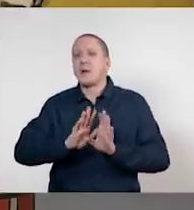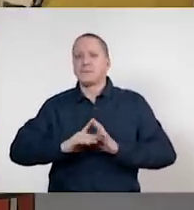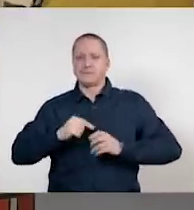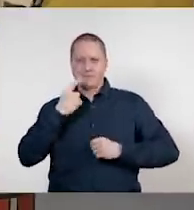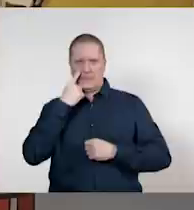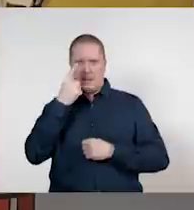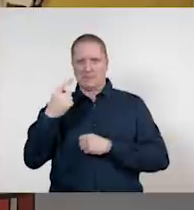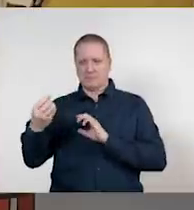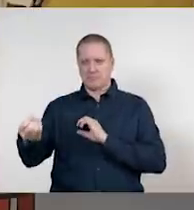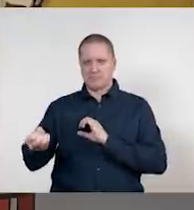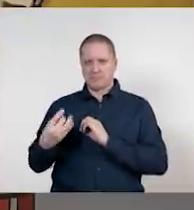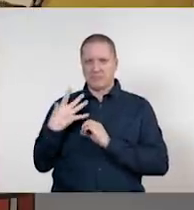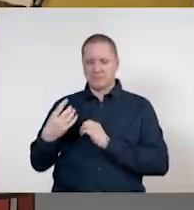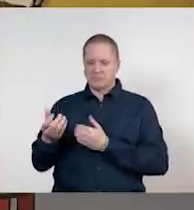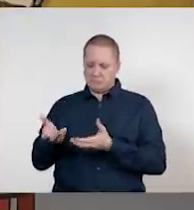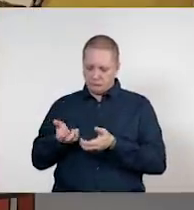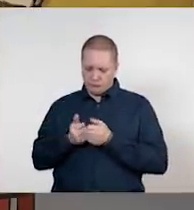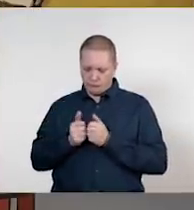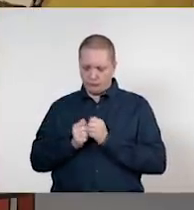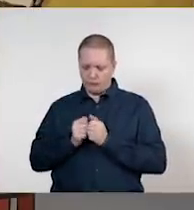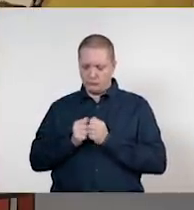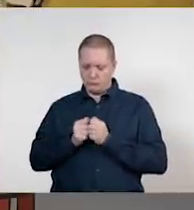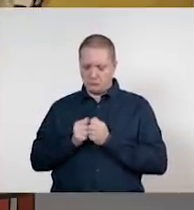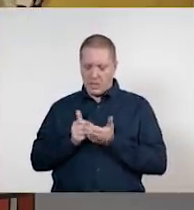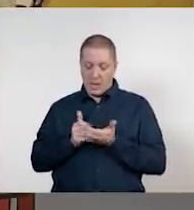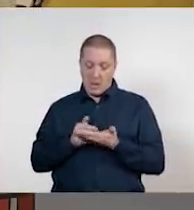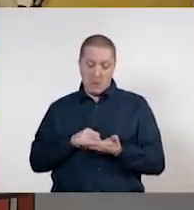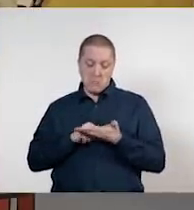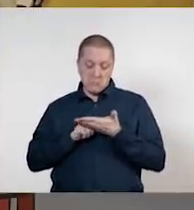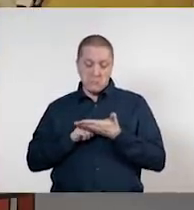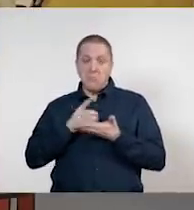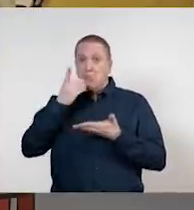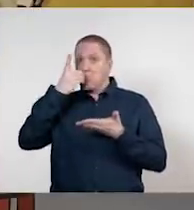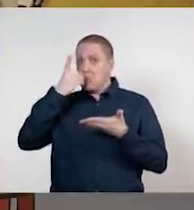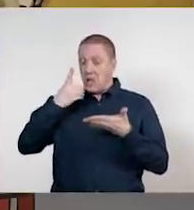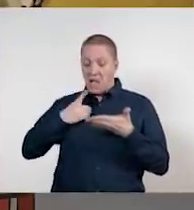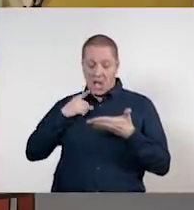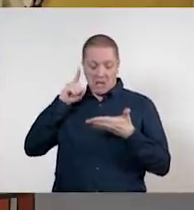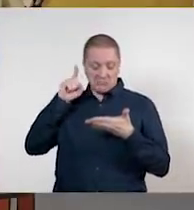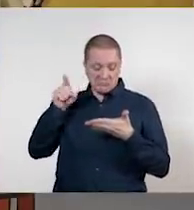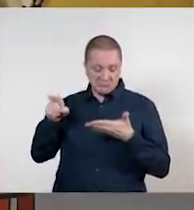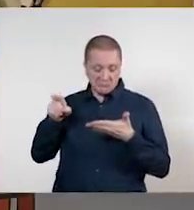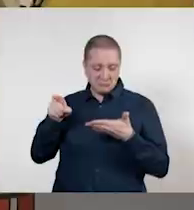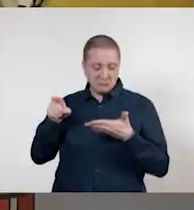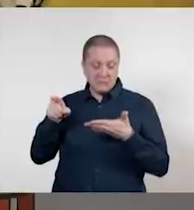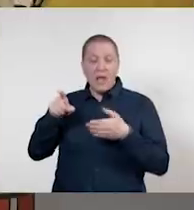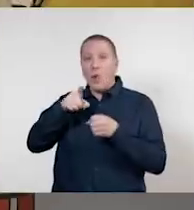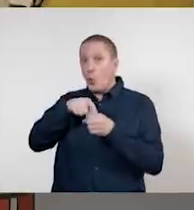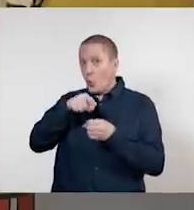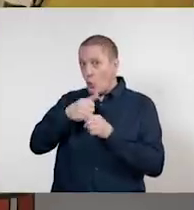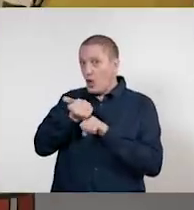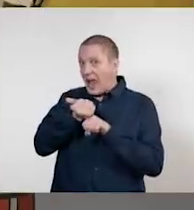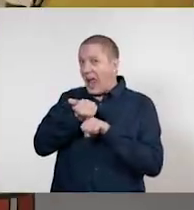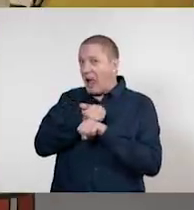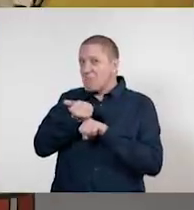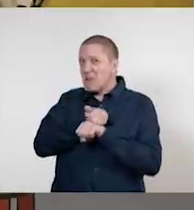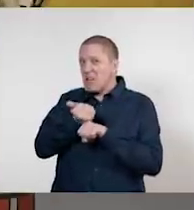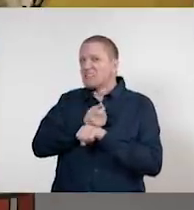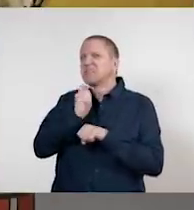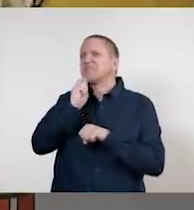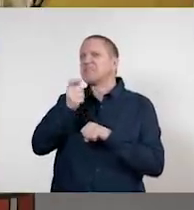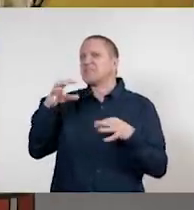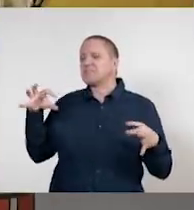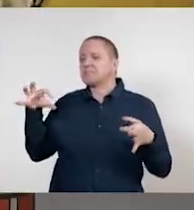Déjame recibir la información. Ok, me están diciendo que el color